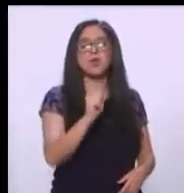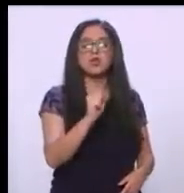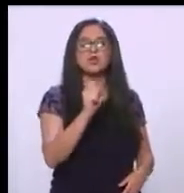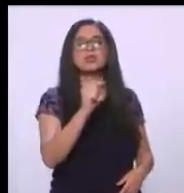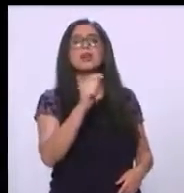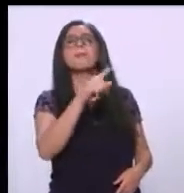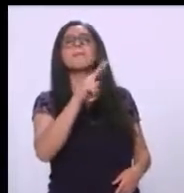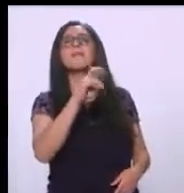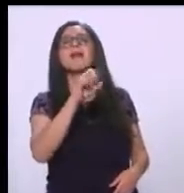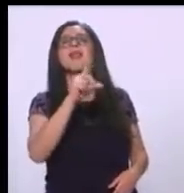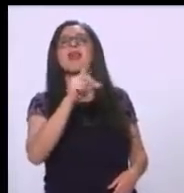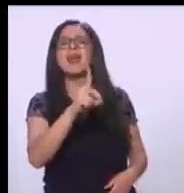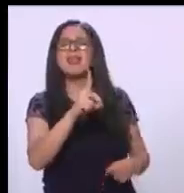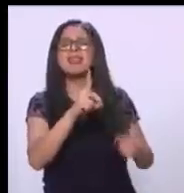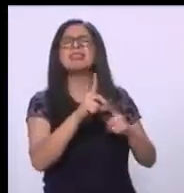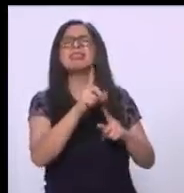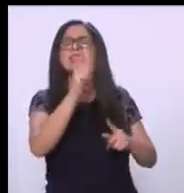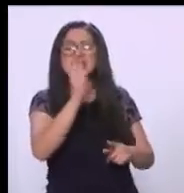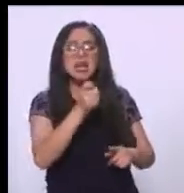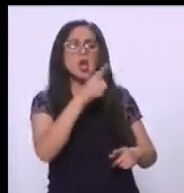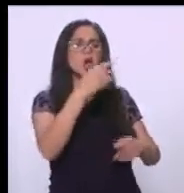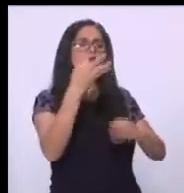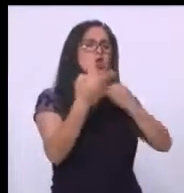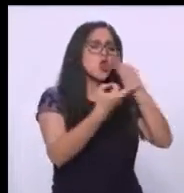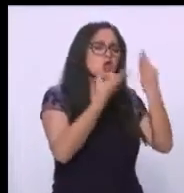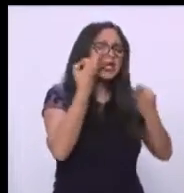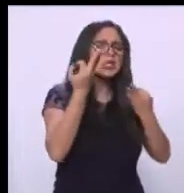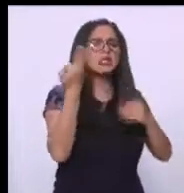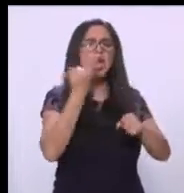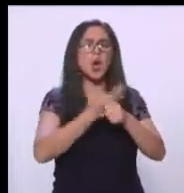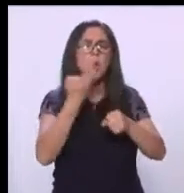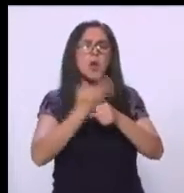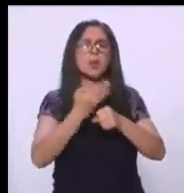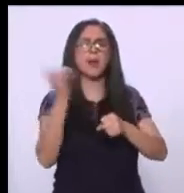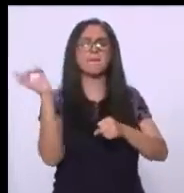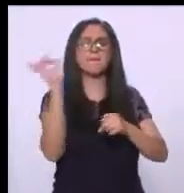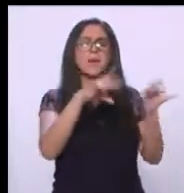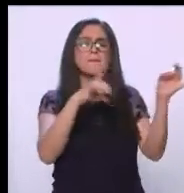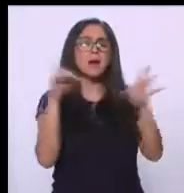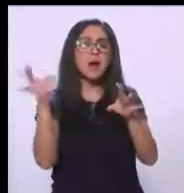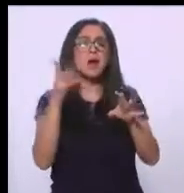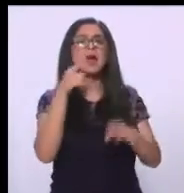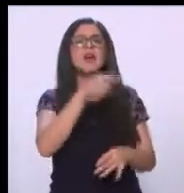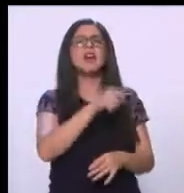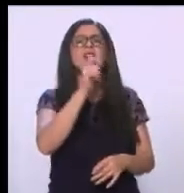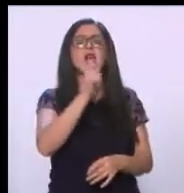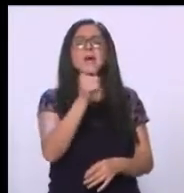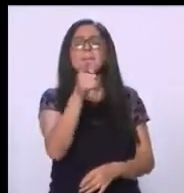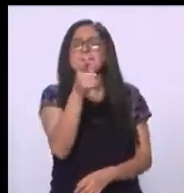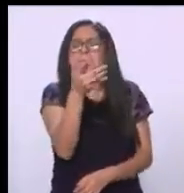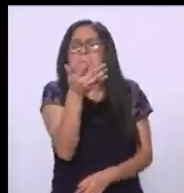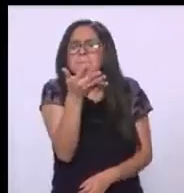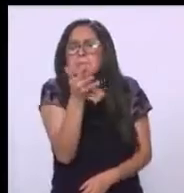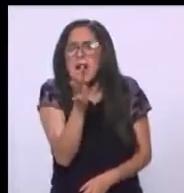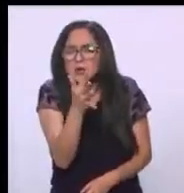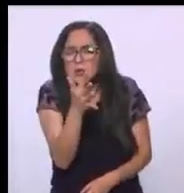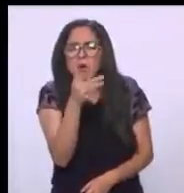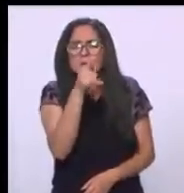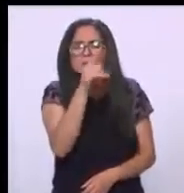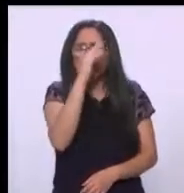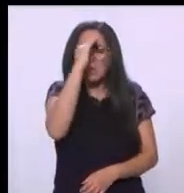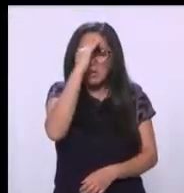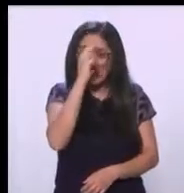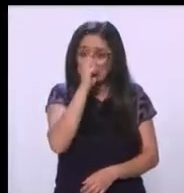de la verdad o de las noticias. En ese sentido, también la discusión está hasta qué punto, si bien tenemos